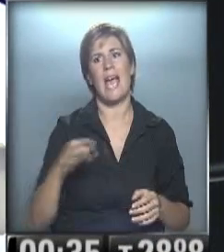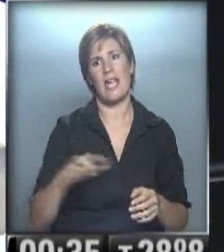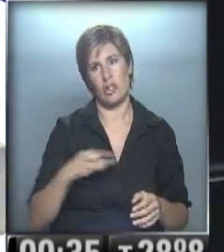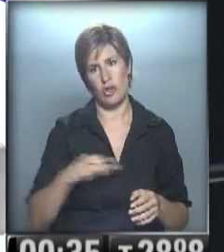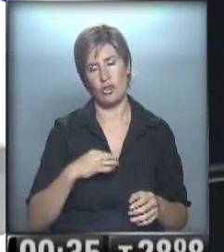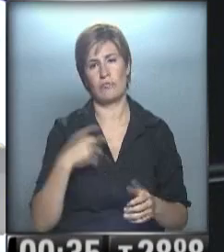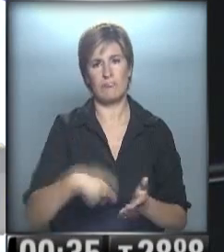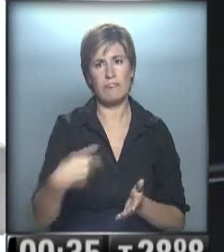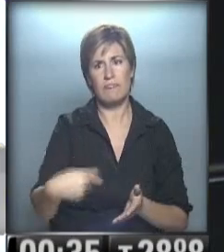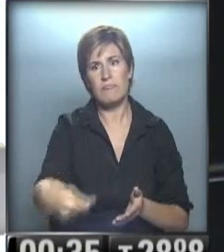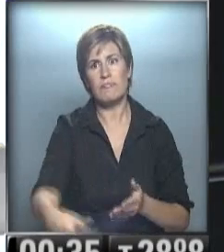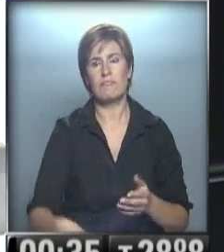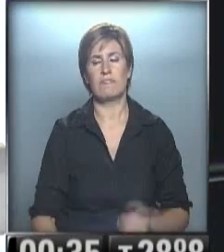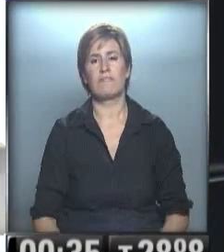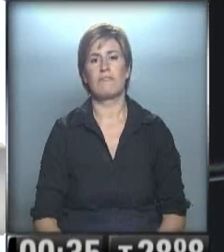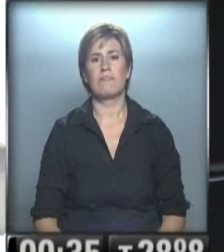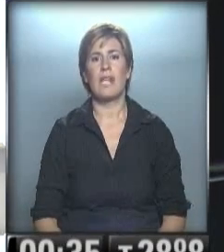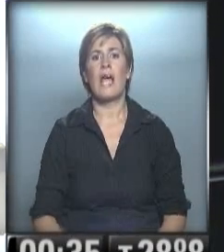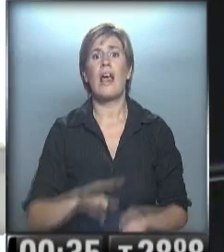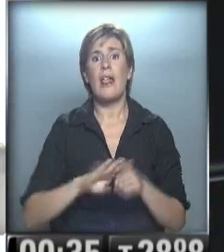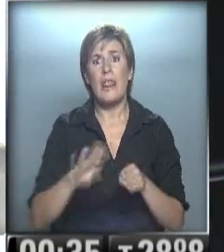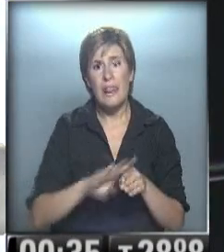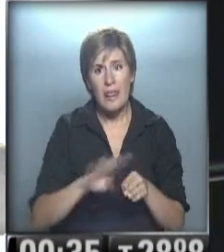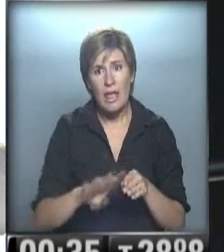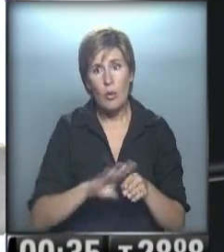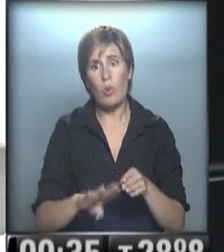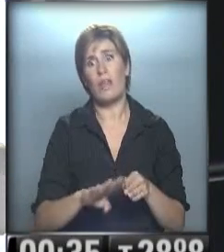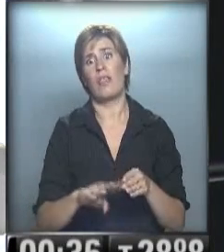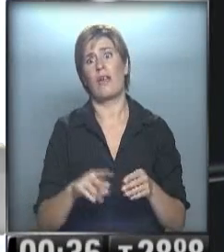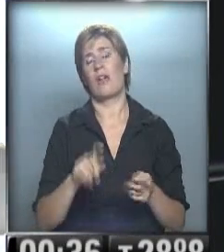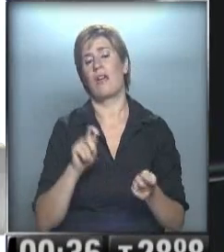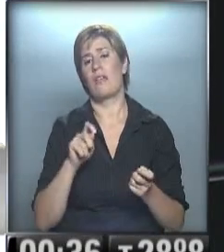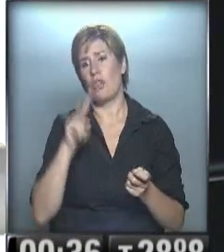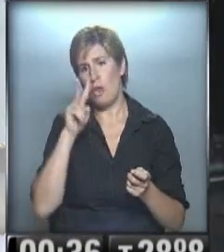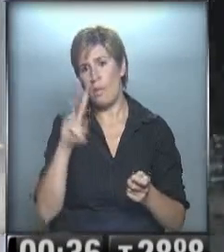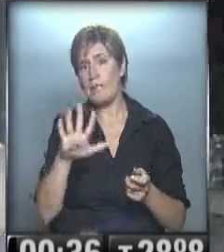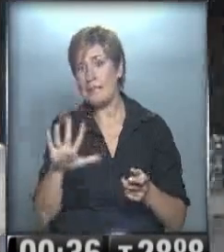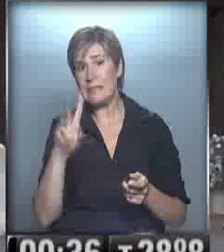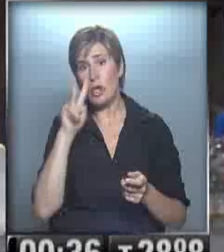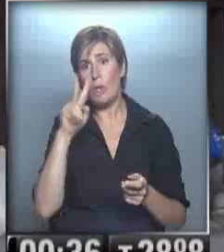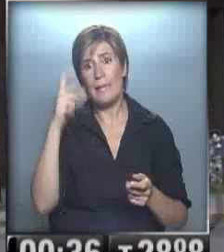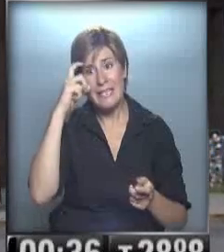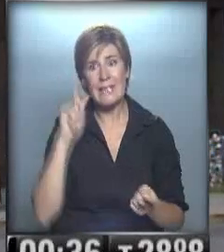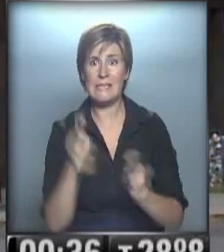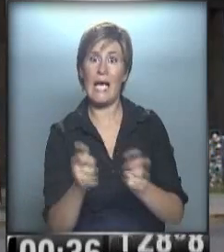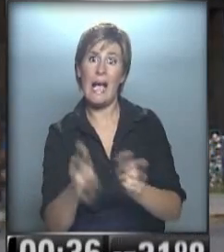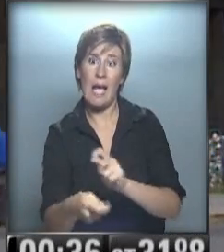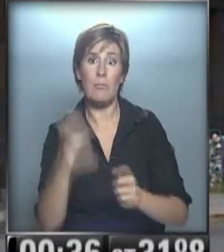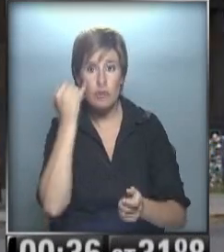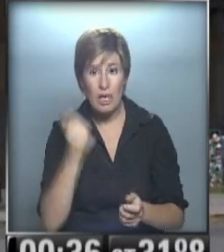default se reestructuró en 2005 y 2010, pero nunca se llegó a un acuerdo con el Club de París.